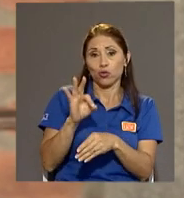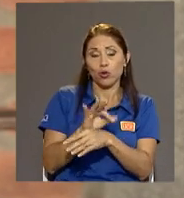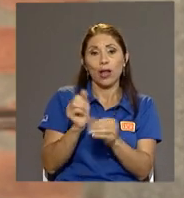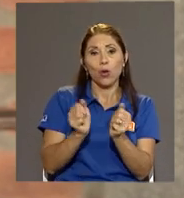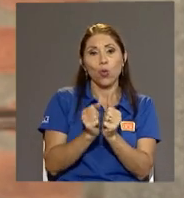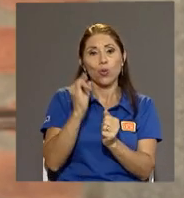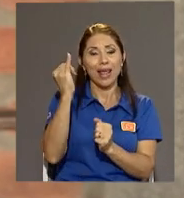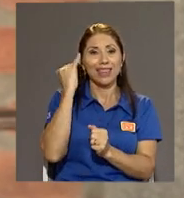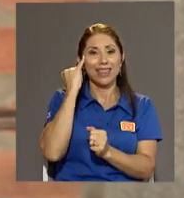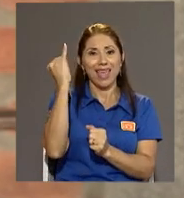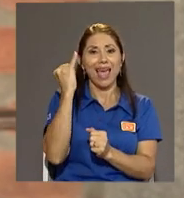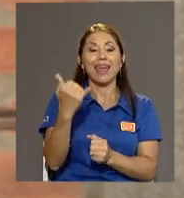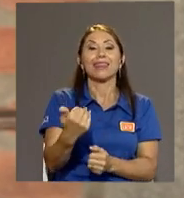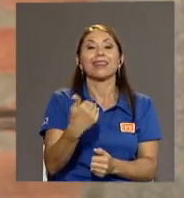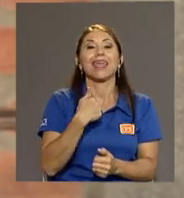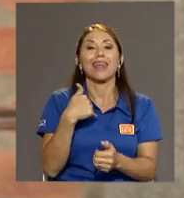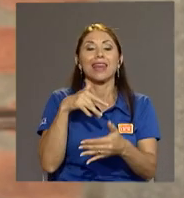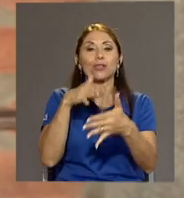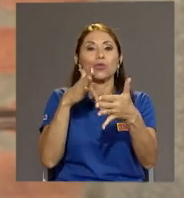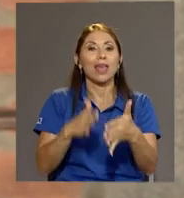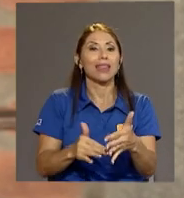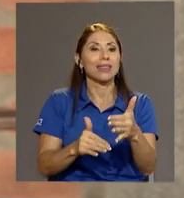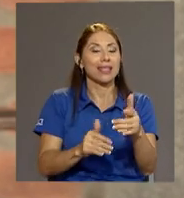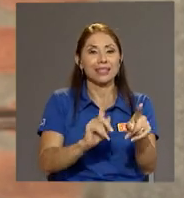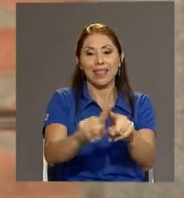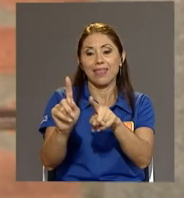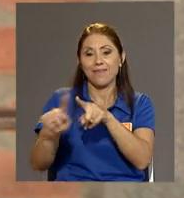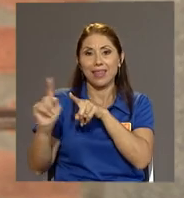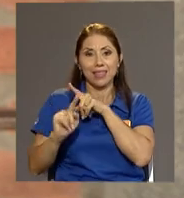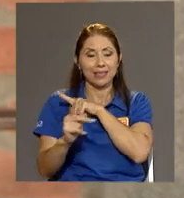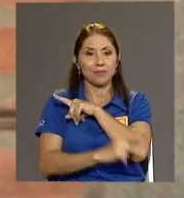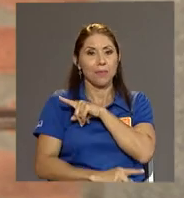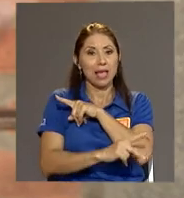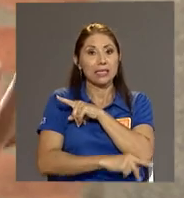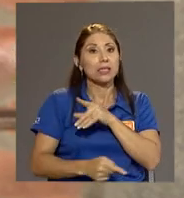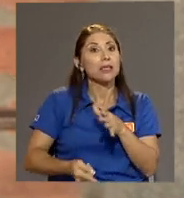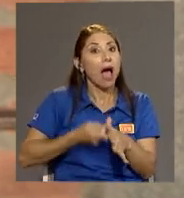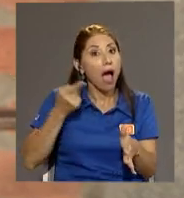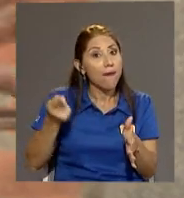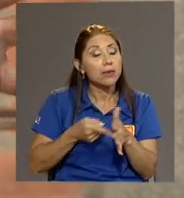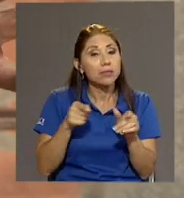de la mayor parte de los países del continente, y de vez en cuando hasta tienen algún africano ahí.